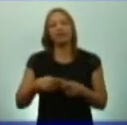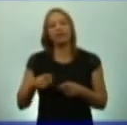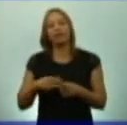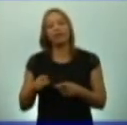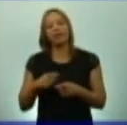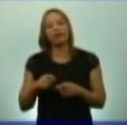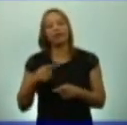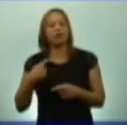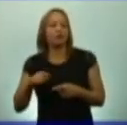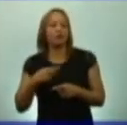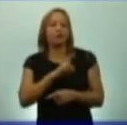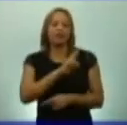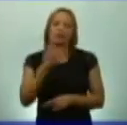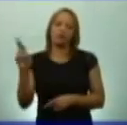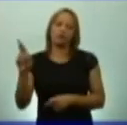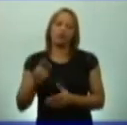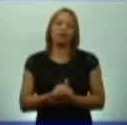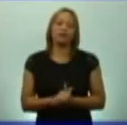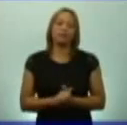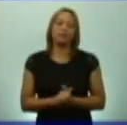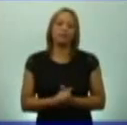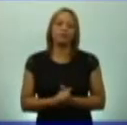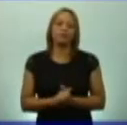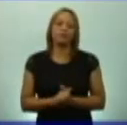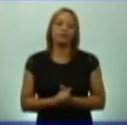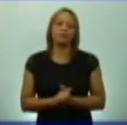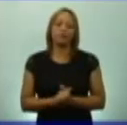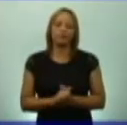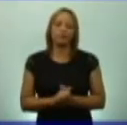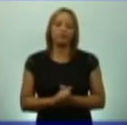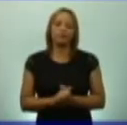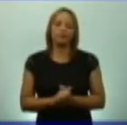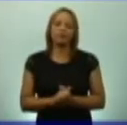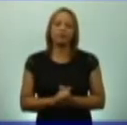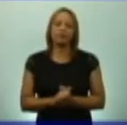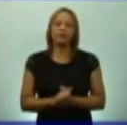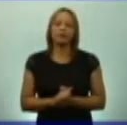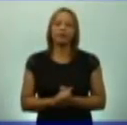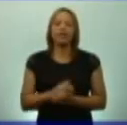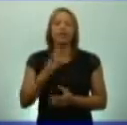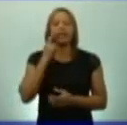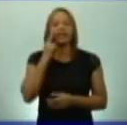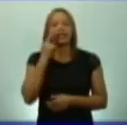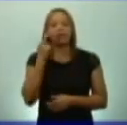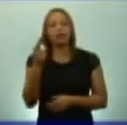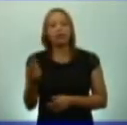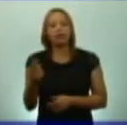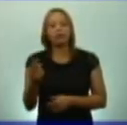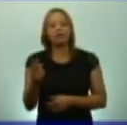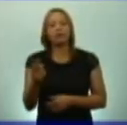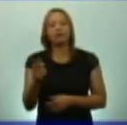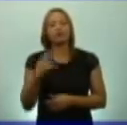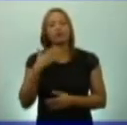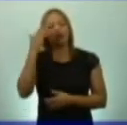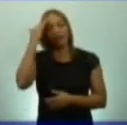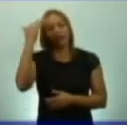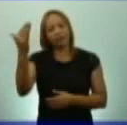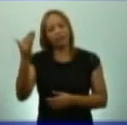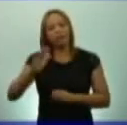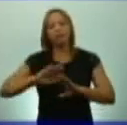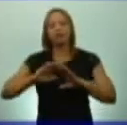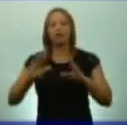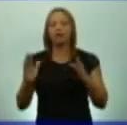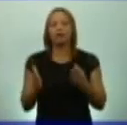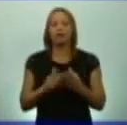conquistas revolucionarias, y transmitir nuestro reconocimiento y agradecimiento a todas